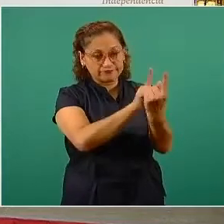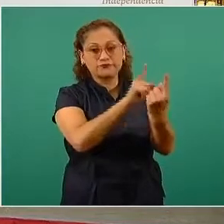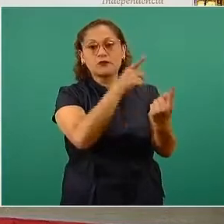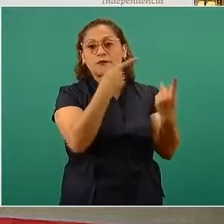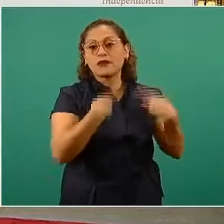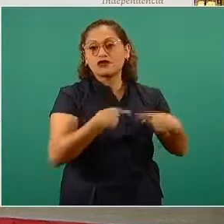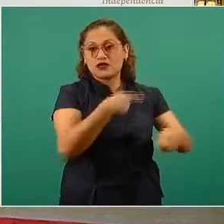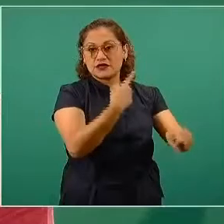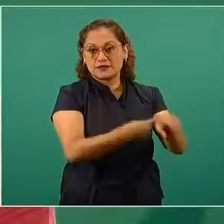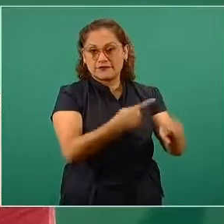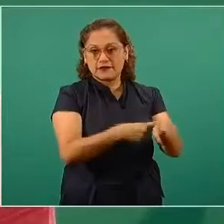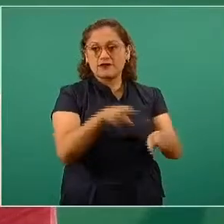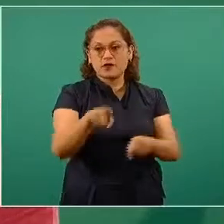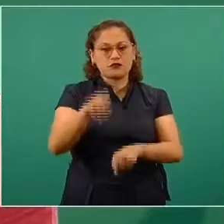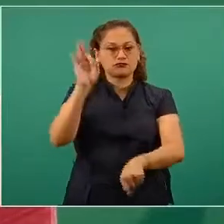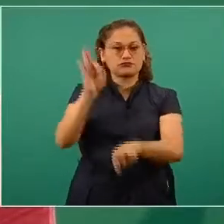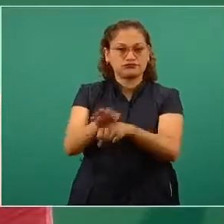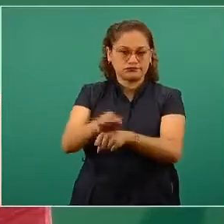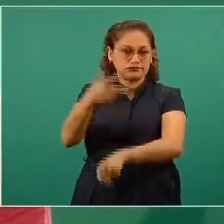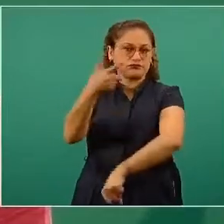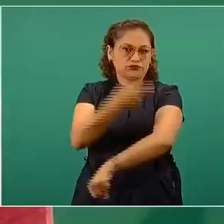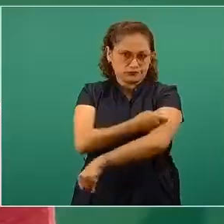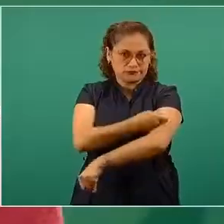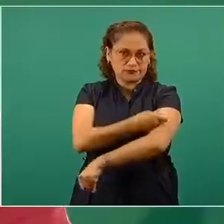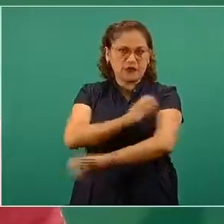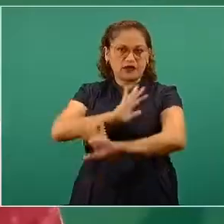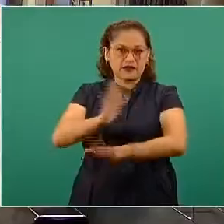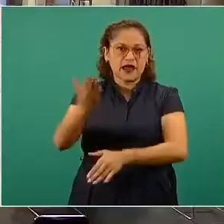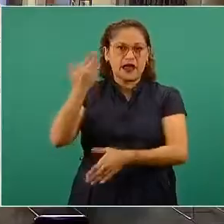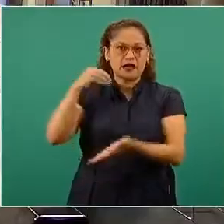sido explícitamente identificado como tal.